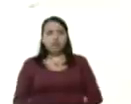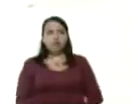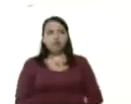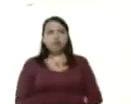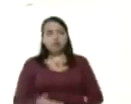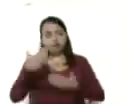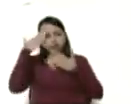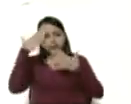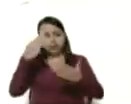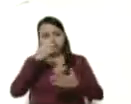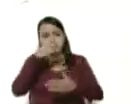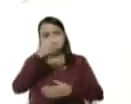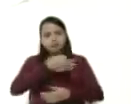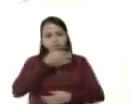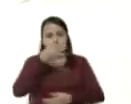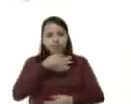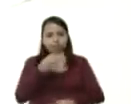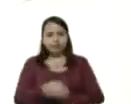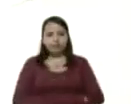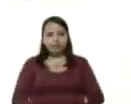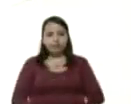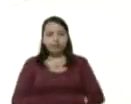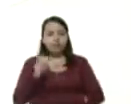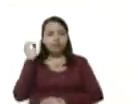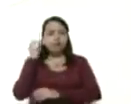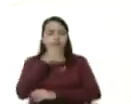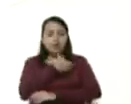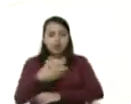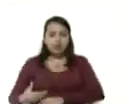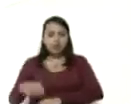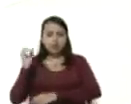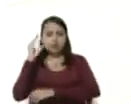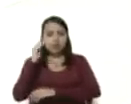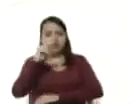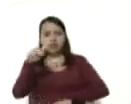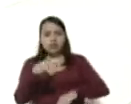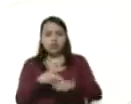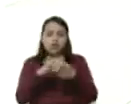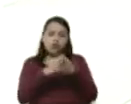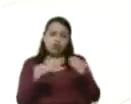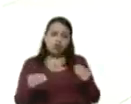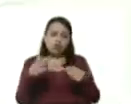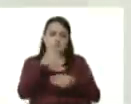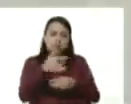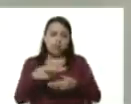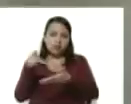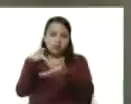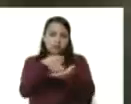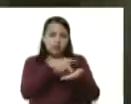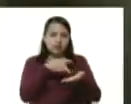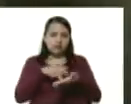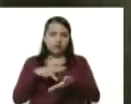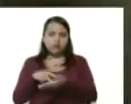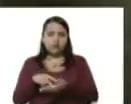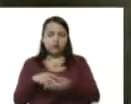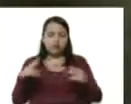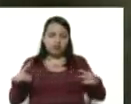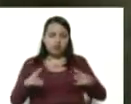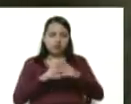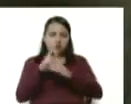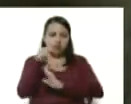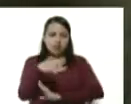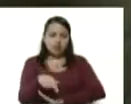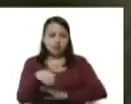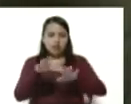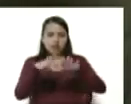Saludos, buenas tardes, presidente de la Asamblea Nacional y a todos los compañeros, los altos funcionarios que se encuentran en